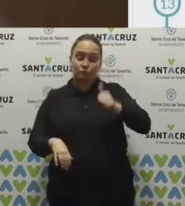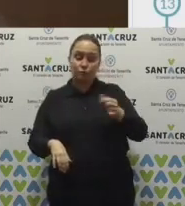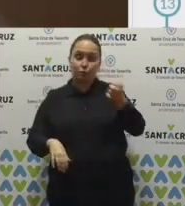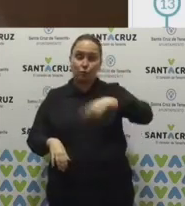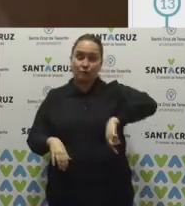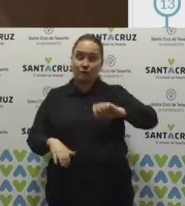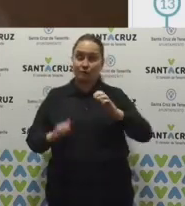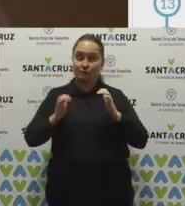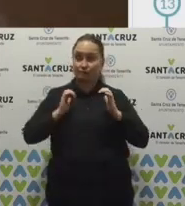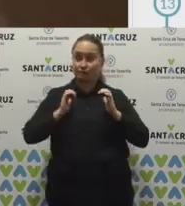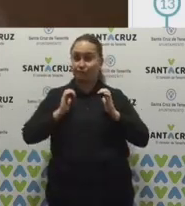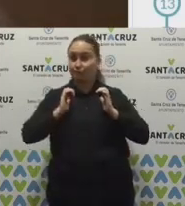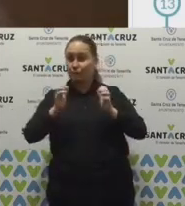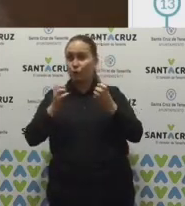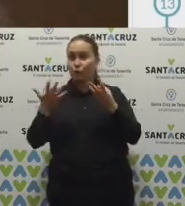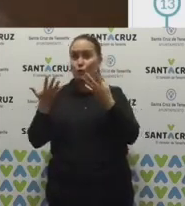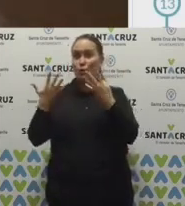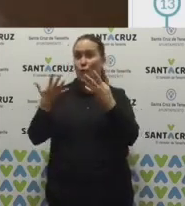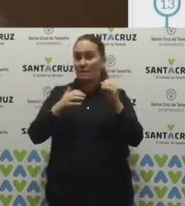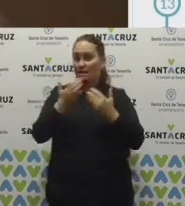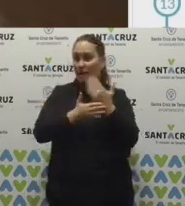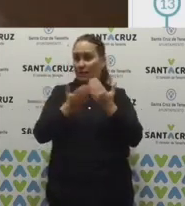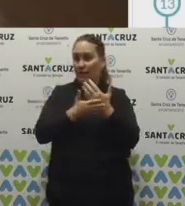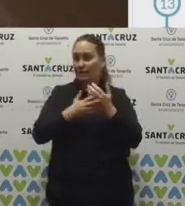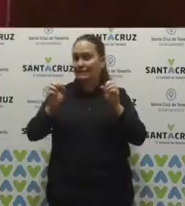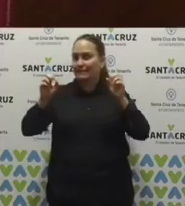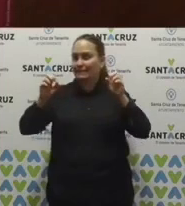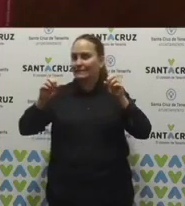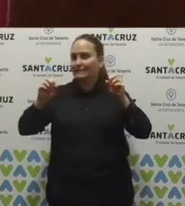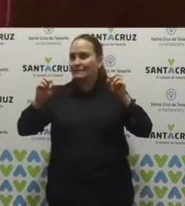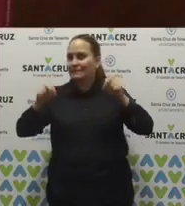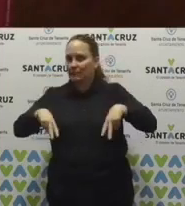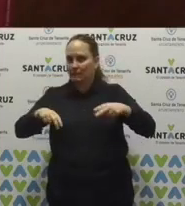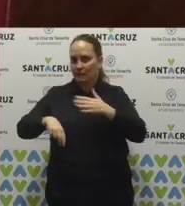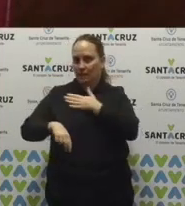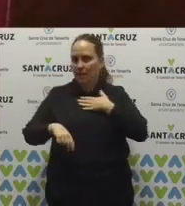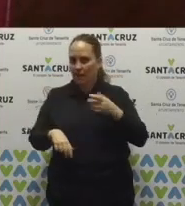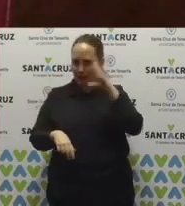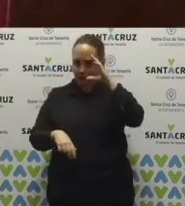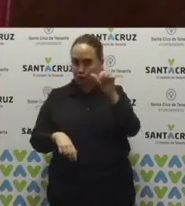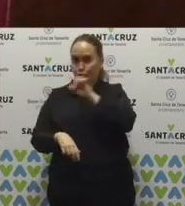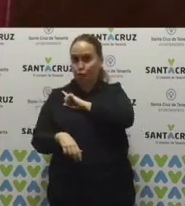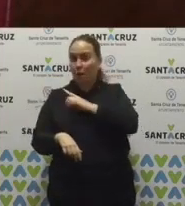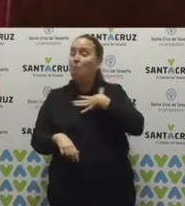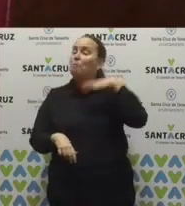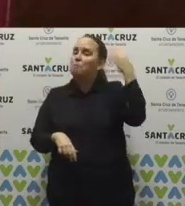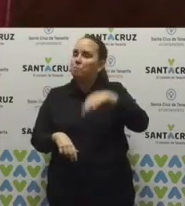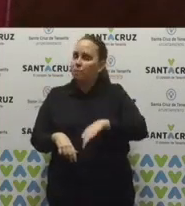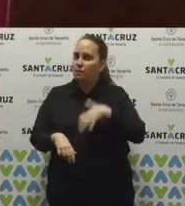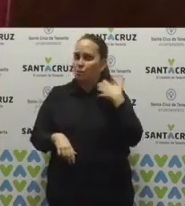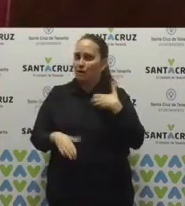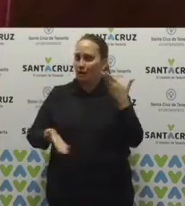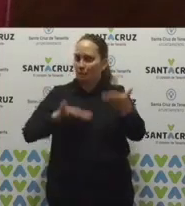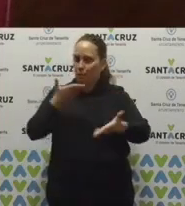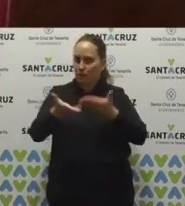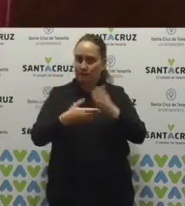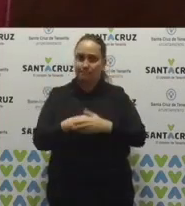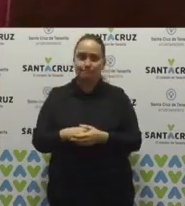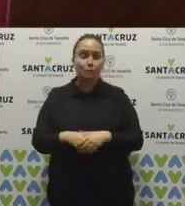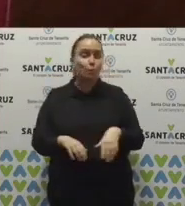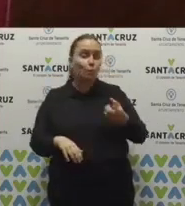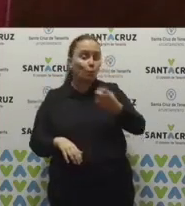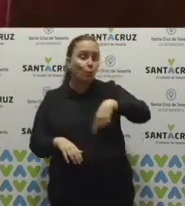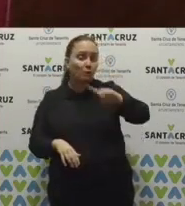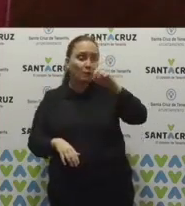querer escuchar a lo mejor eso es lo que le molesta que le intentamos proponer cosas no saben lo que es el urbanismo táctico pero lo están